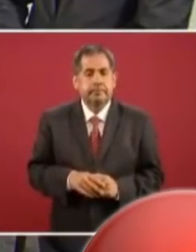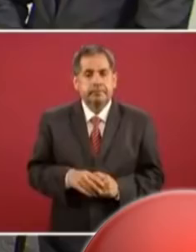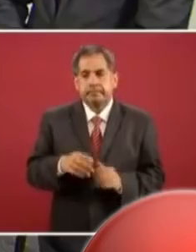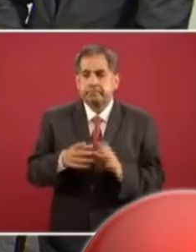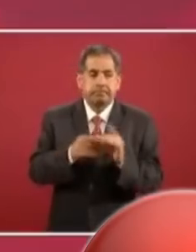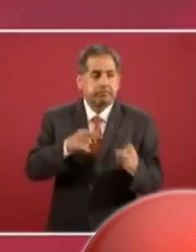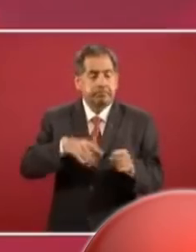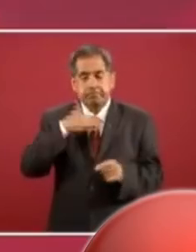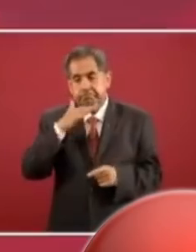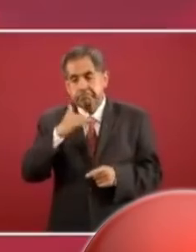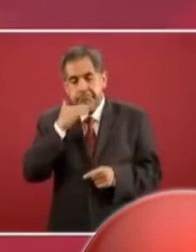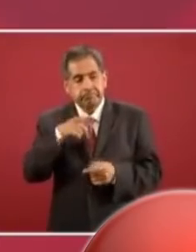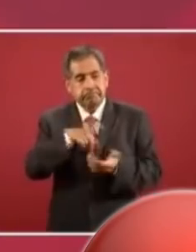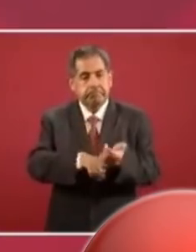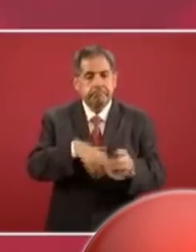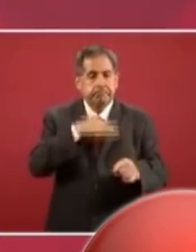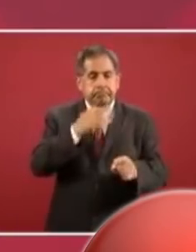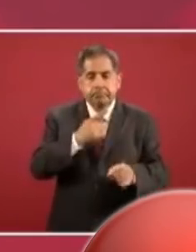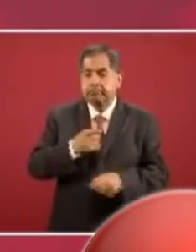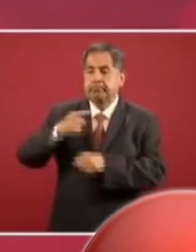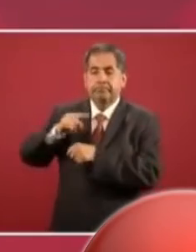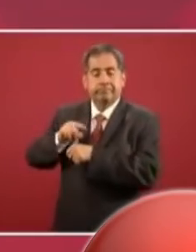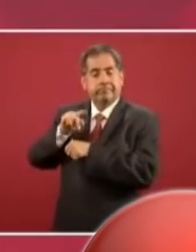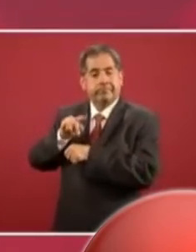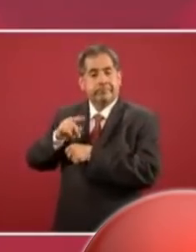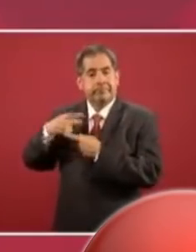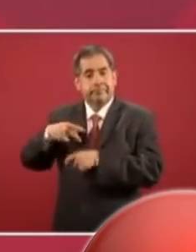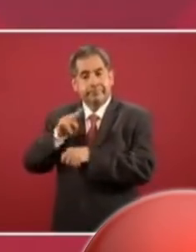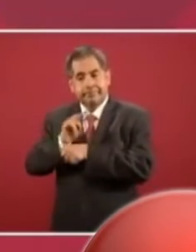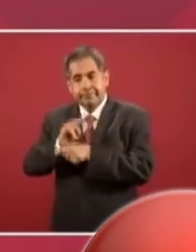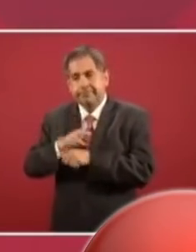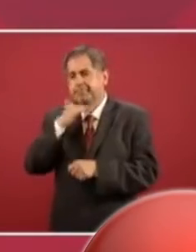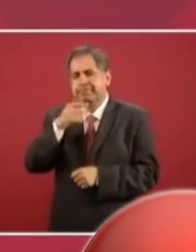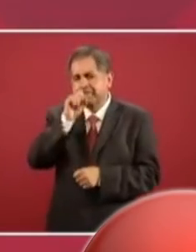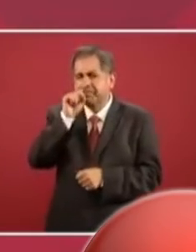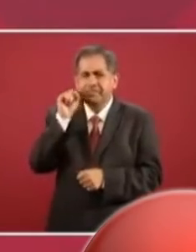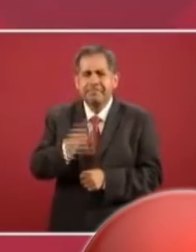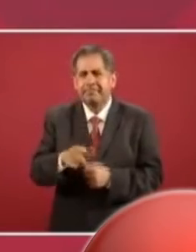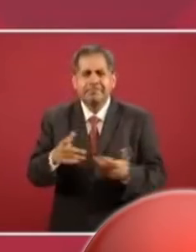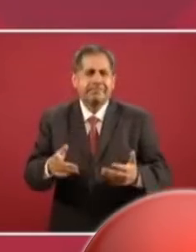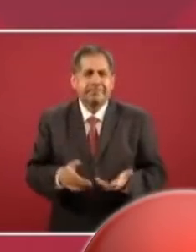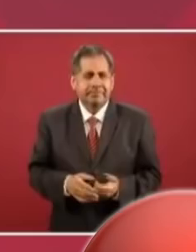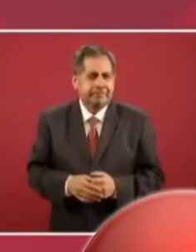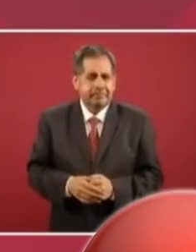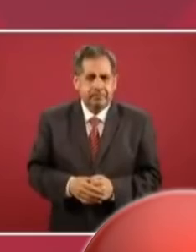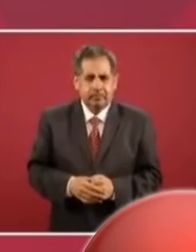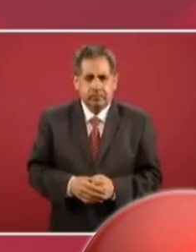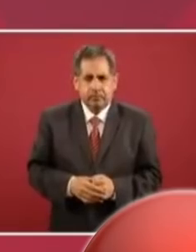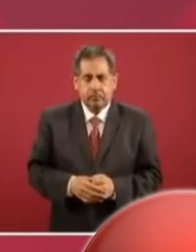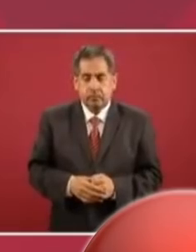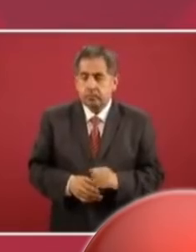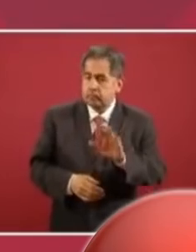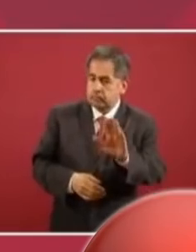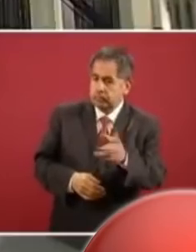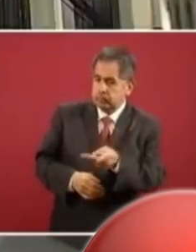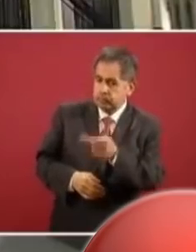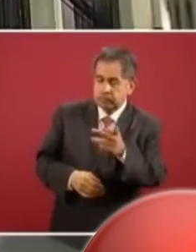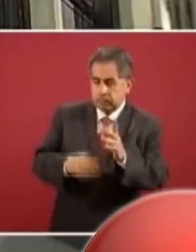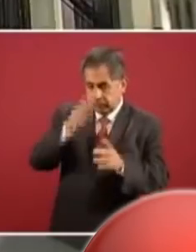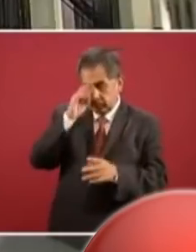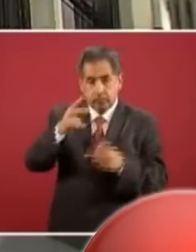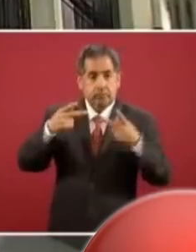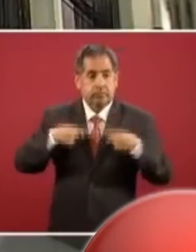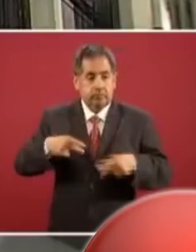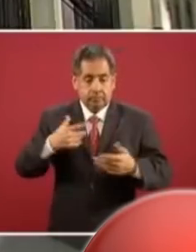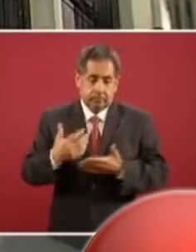había corrupción en el servidor público y corrupción desde luego para el supervisor. Pero en este caso, presidente, imagínese una